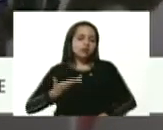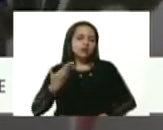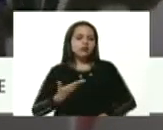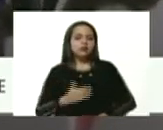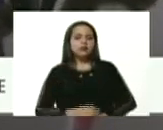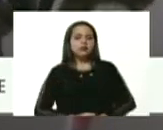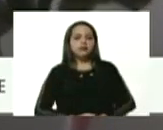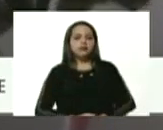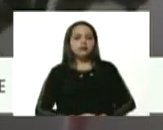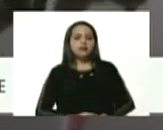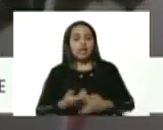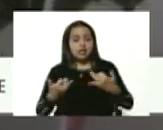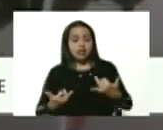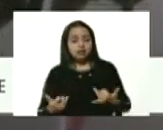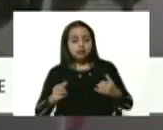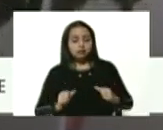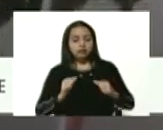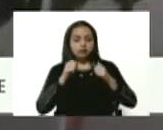que ya se han iniciado,